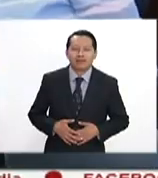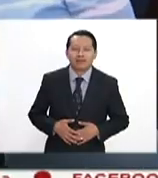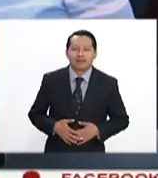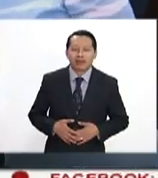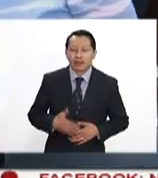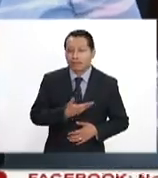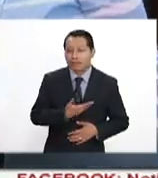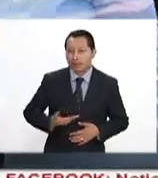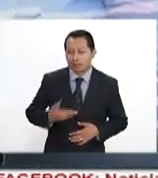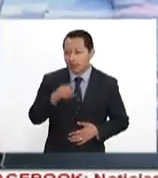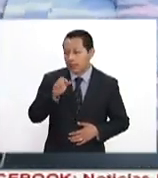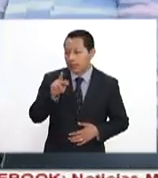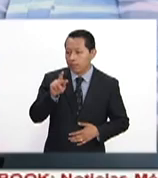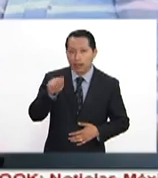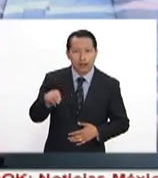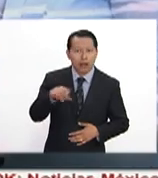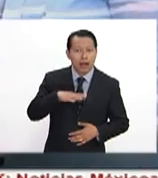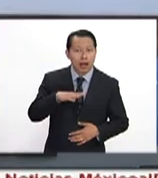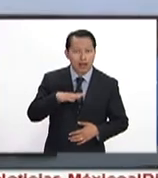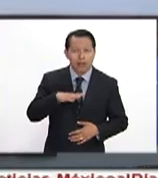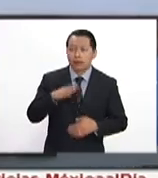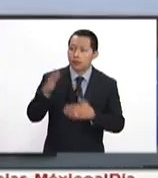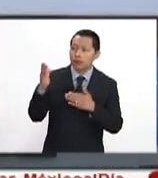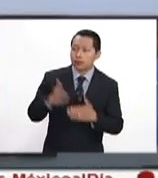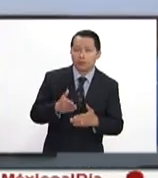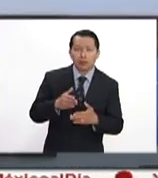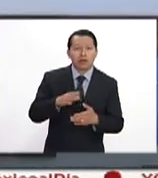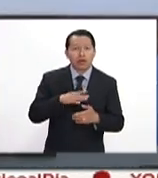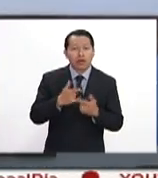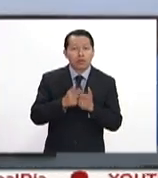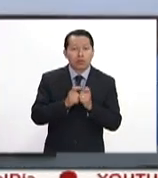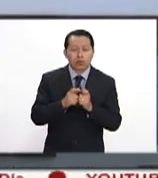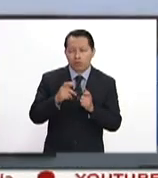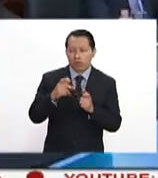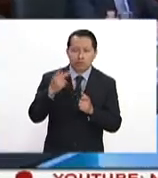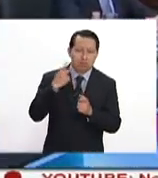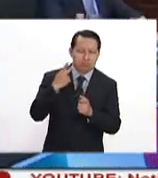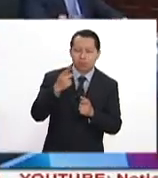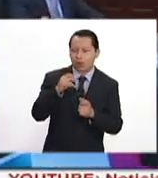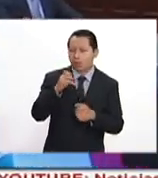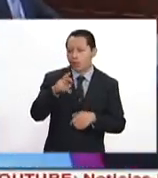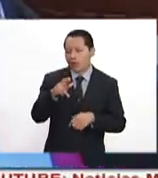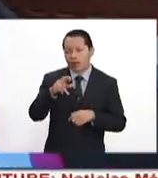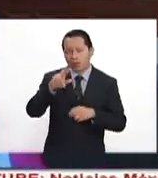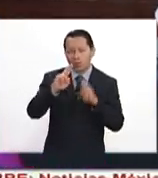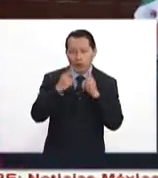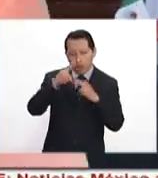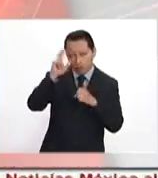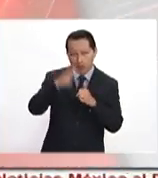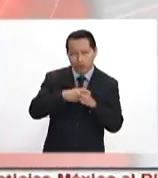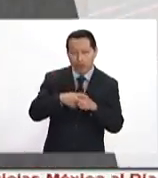El presidente Enrique Peña Nieto recibió a dirigentes del Partido Popular Europeo y de la Unión Europea.